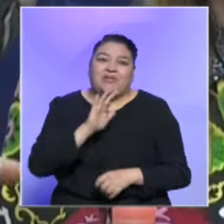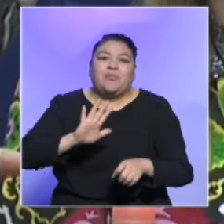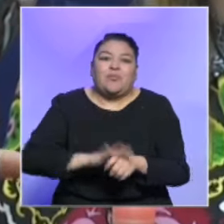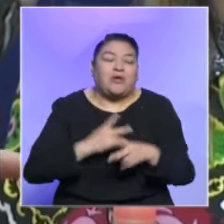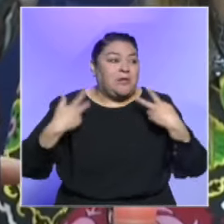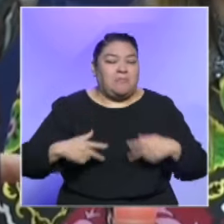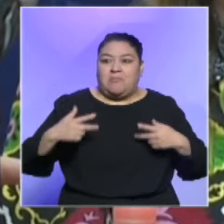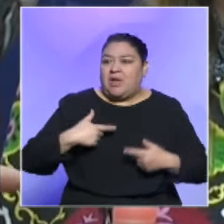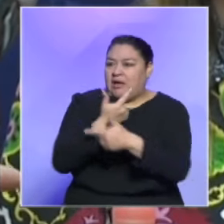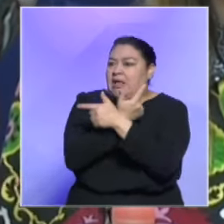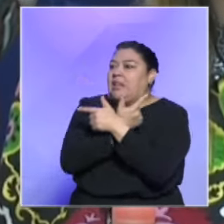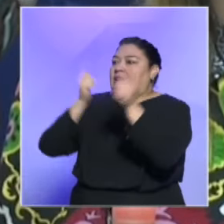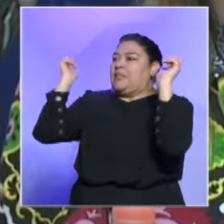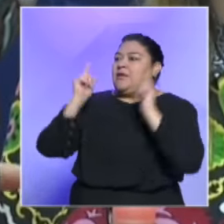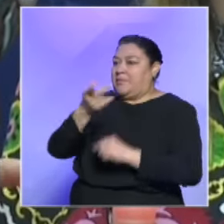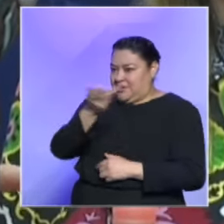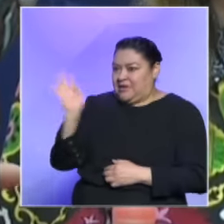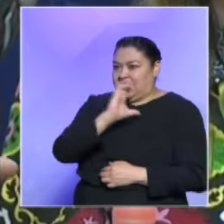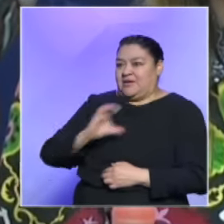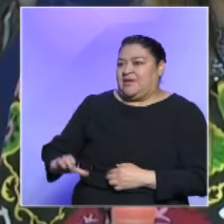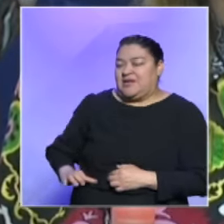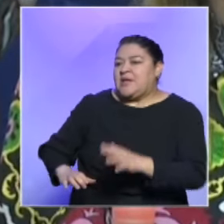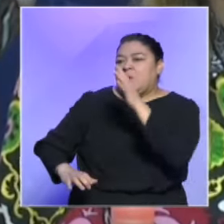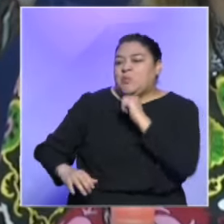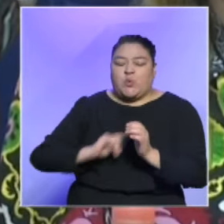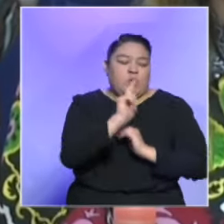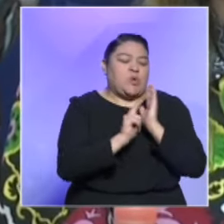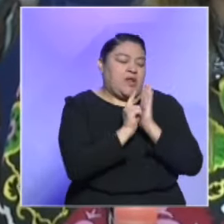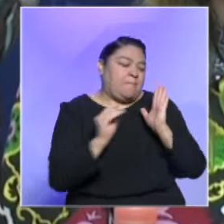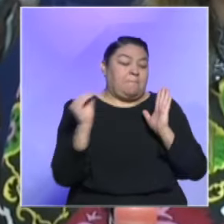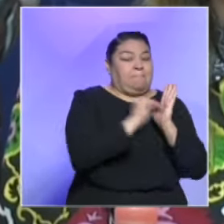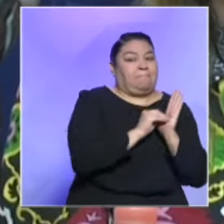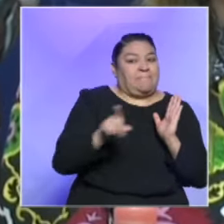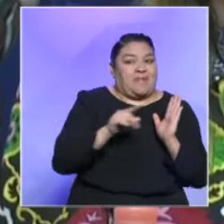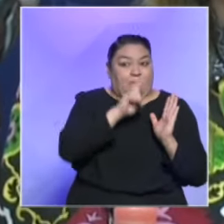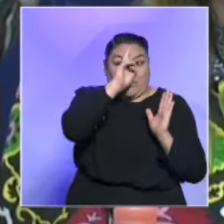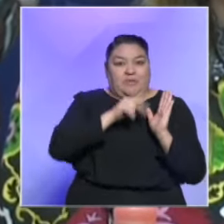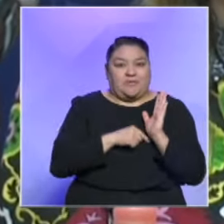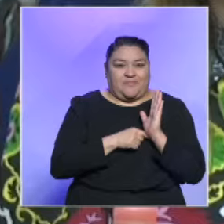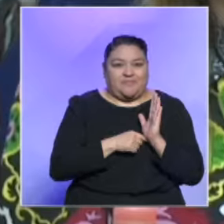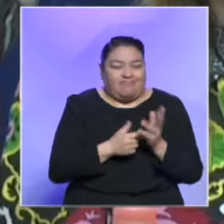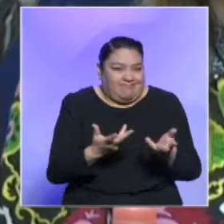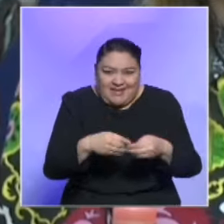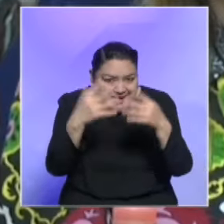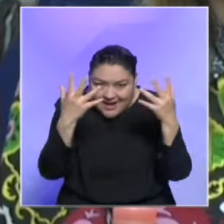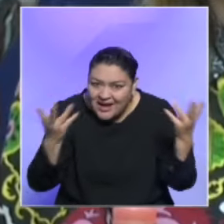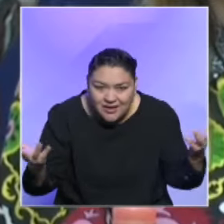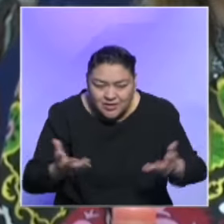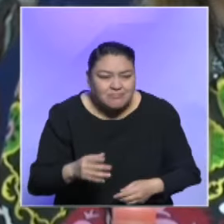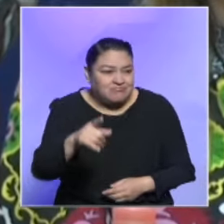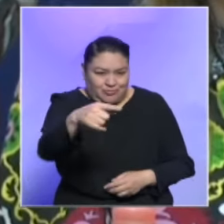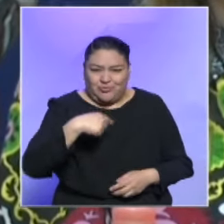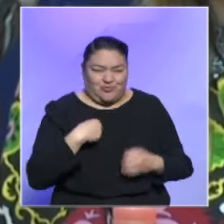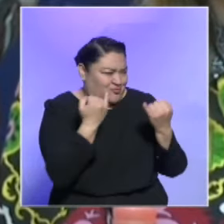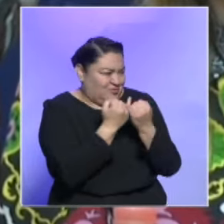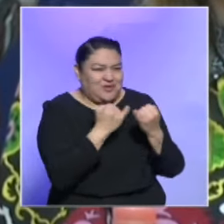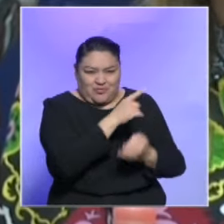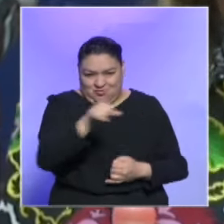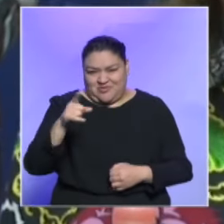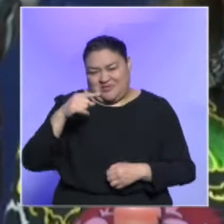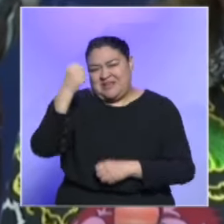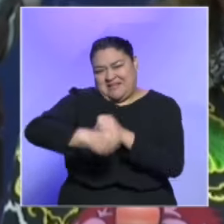cualquiera pueda ser candidato independiente, es así de simple. A ver, yo me hacía la pregunta, y vivimos todos los que tenemos tanto tiempo